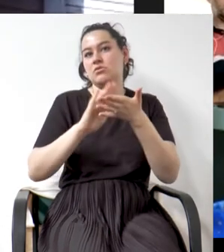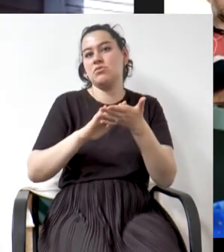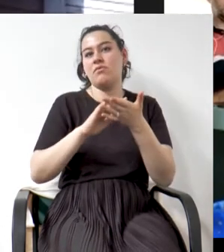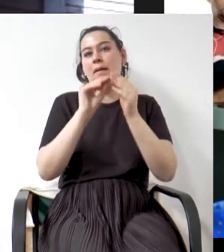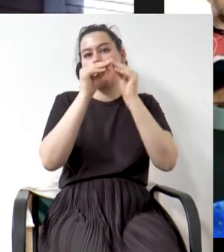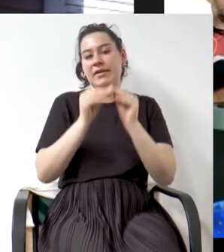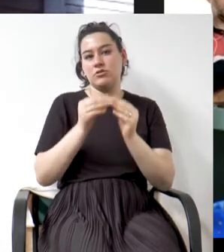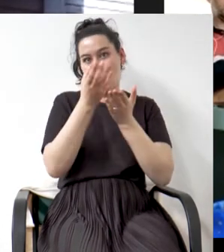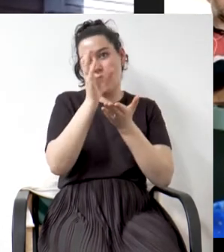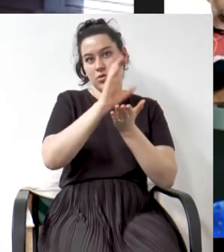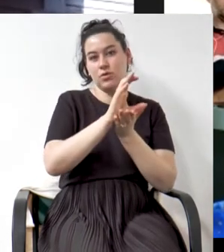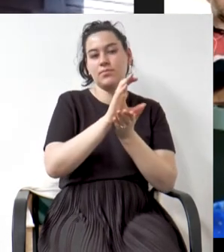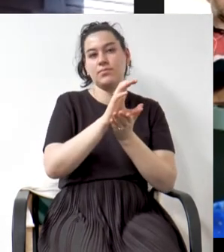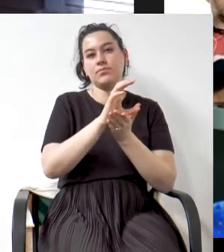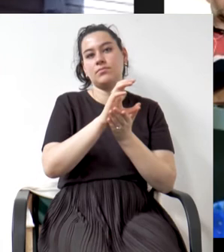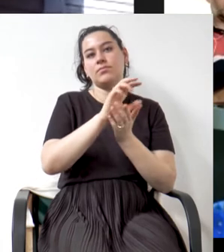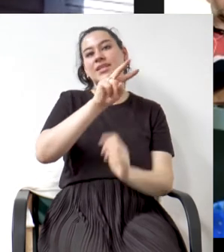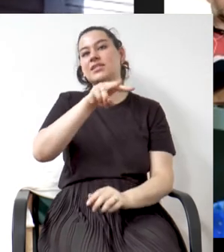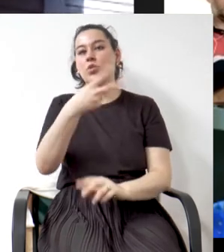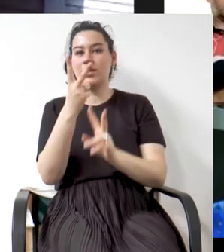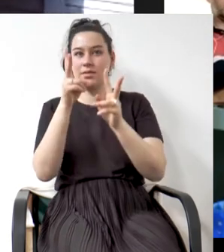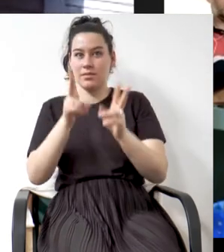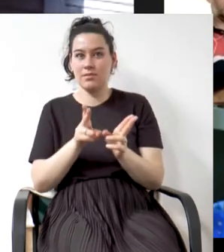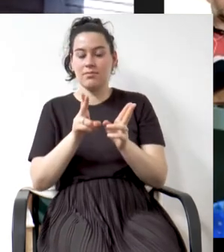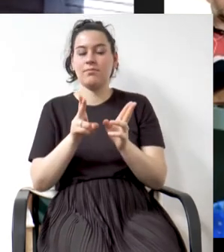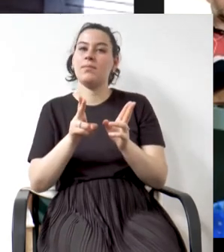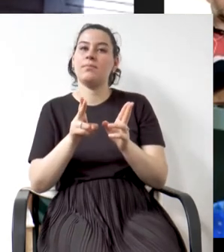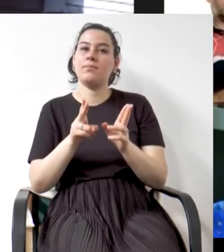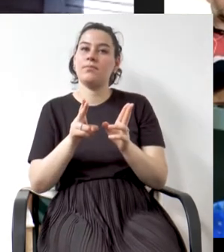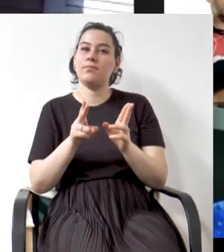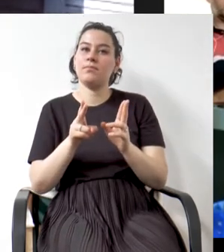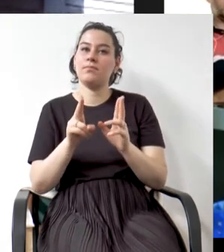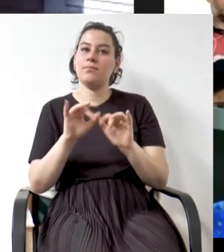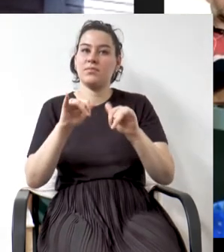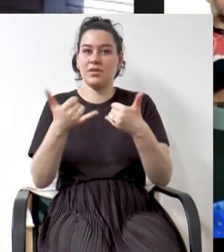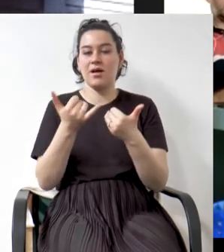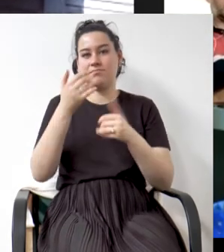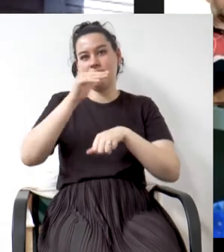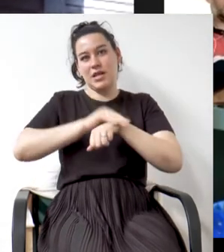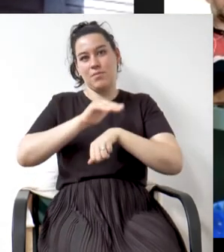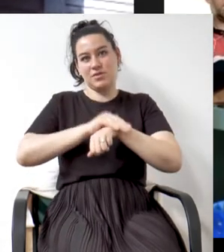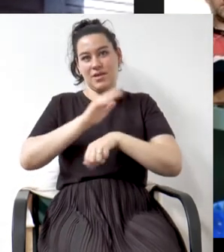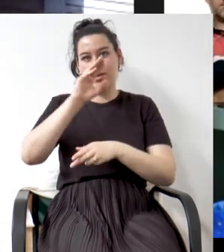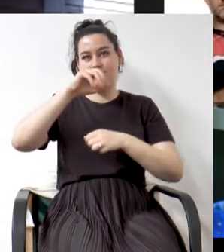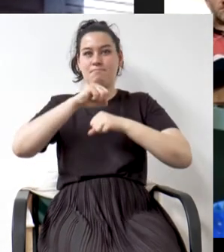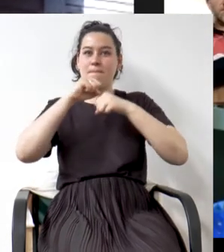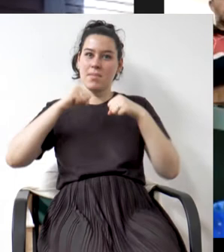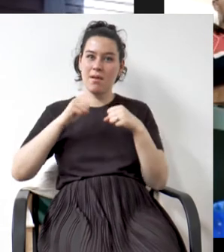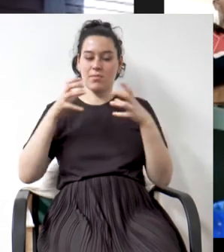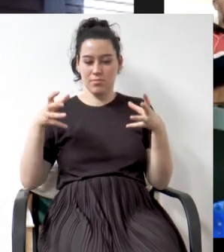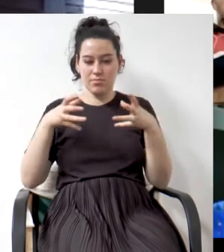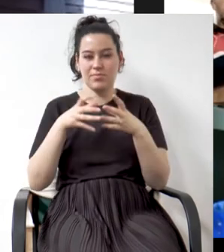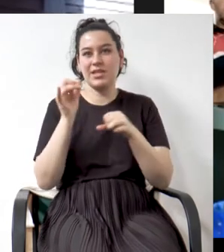con el presupuesto. La segunda, el haber estado como responsable o miembro del CDC y responsable